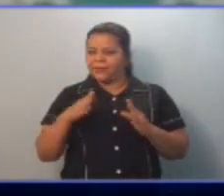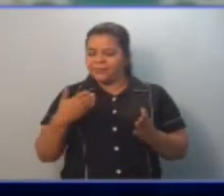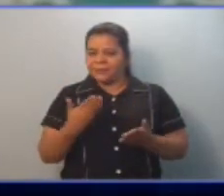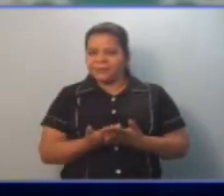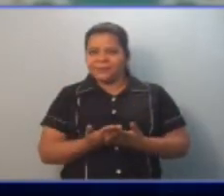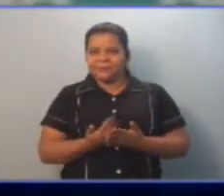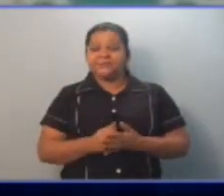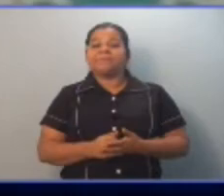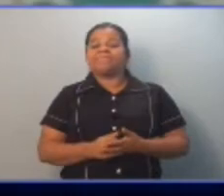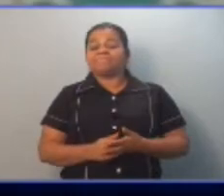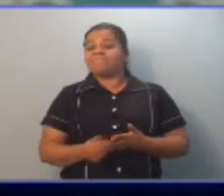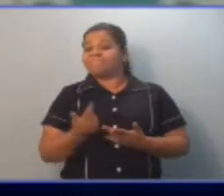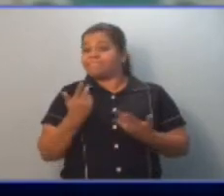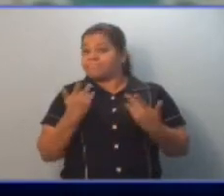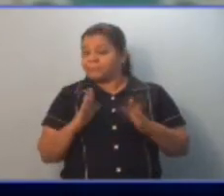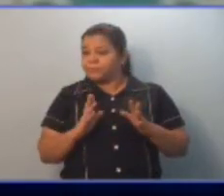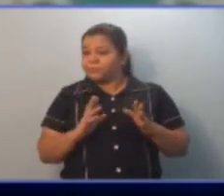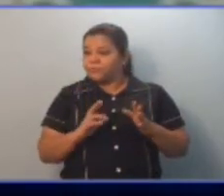las demandas